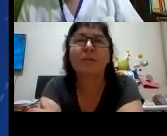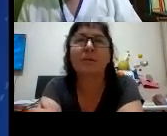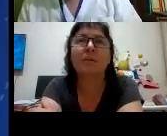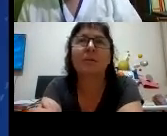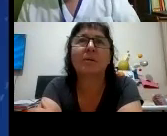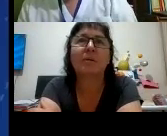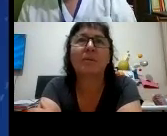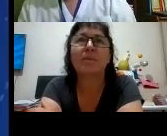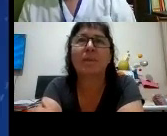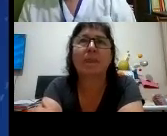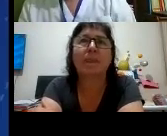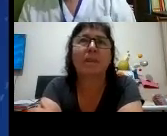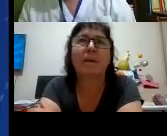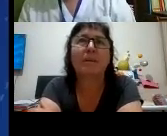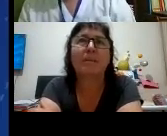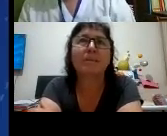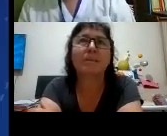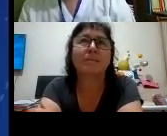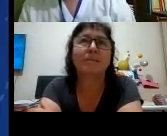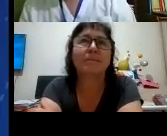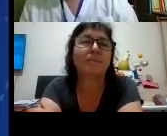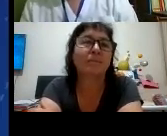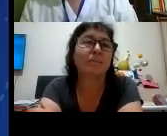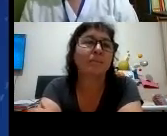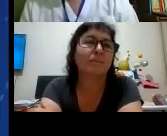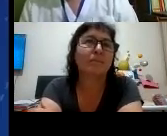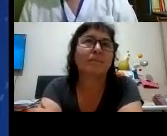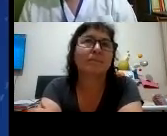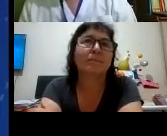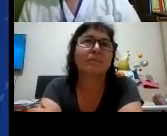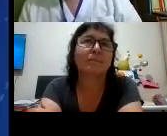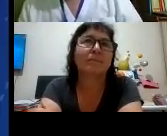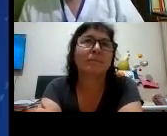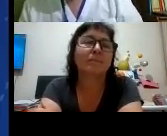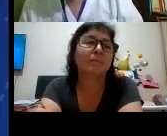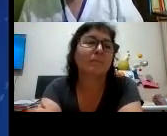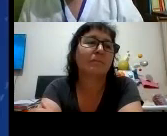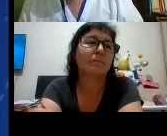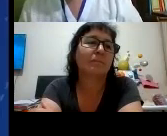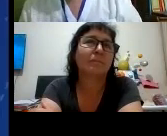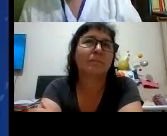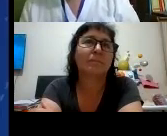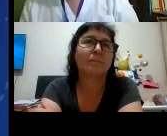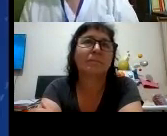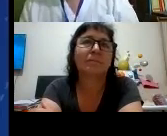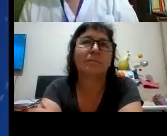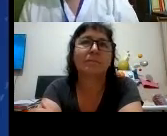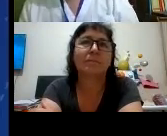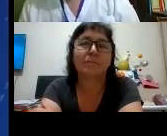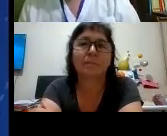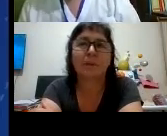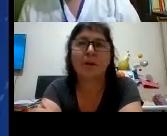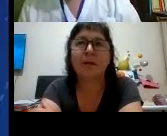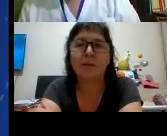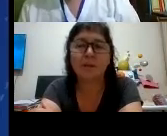algunas naciones todavía estaban un poco escépticas con respecto a la forma como podía tratar a su población. En Italia,